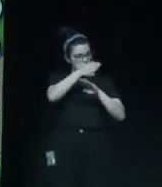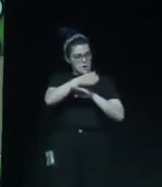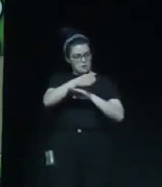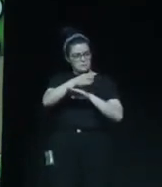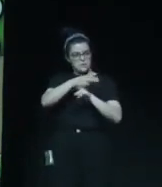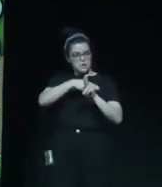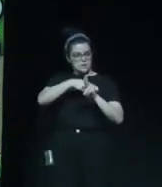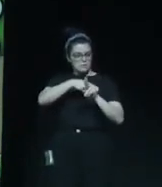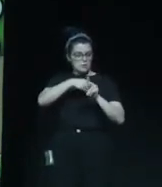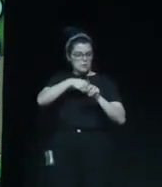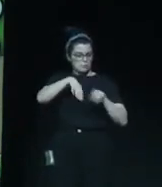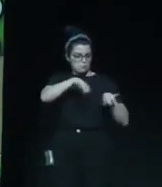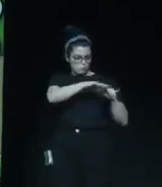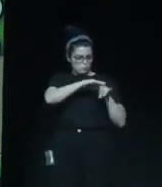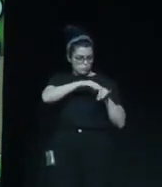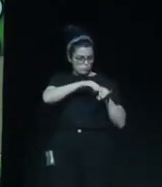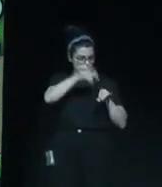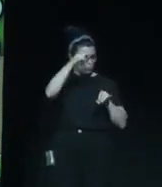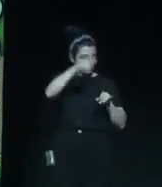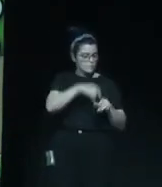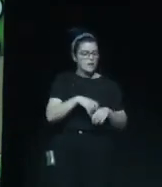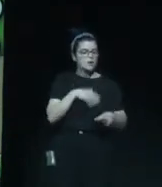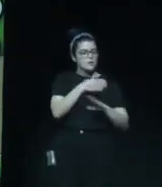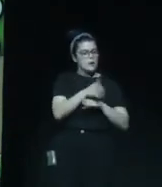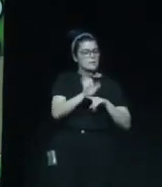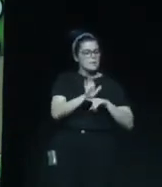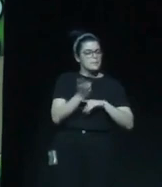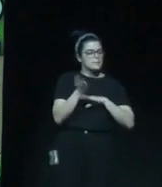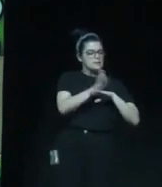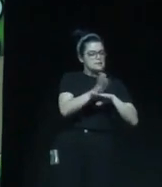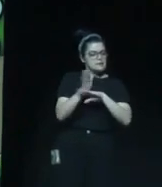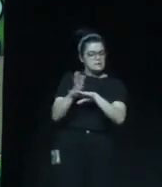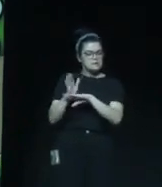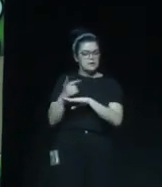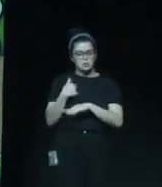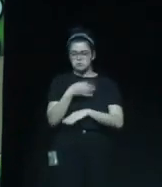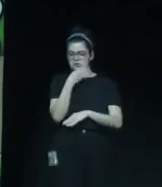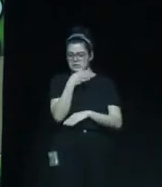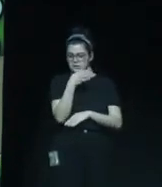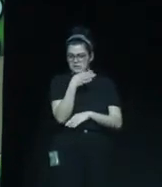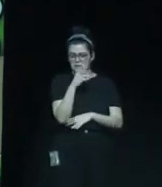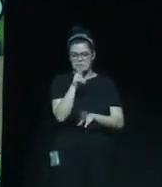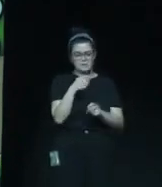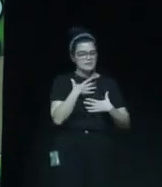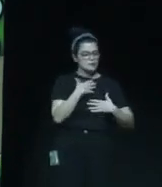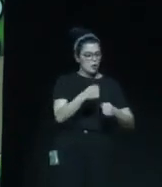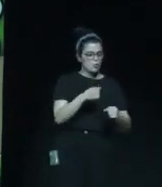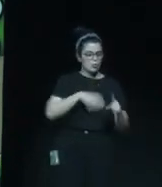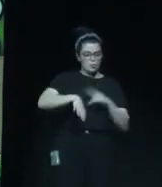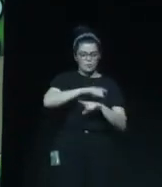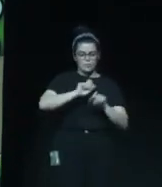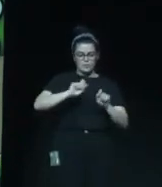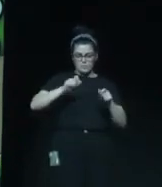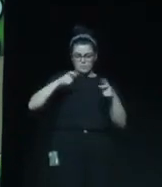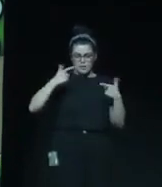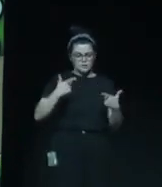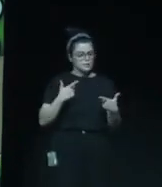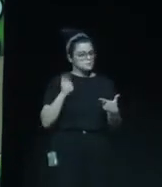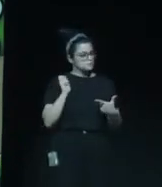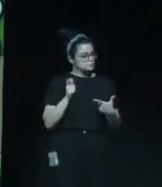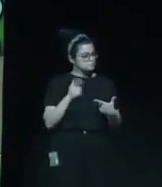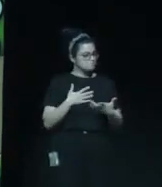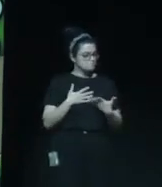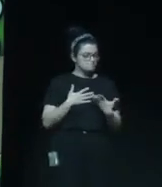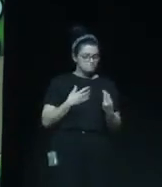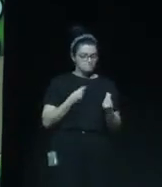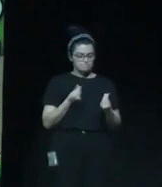y yendo a muchos pueblos, presentando la película, yo he hablado muchísimas charlas de salud y medio ambiente, pues es